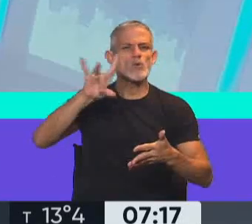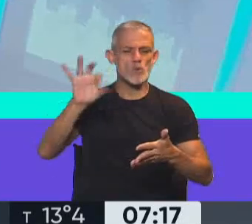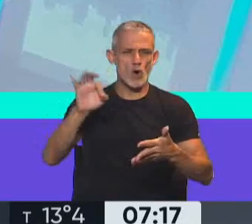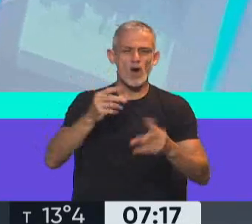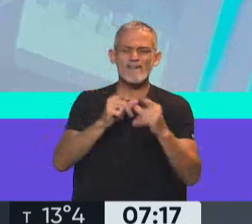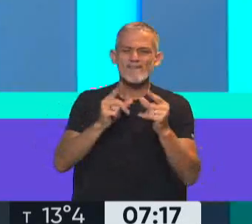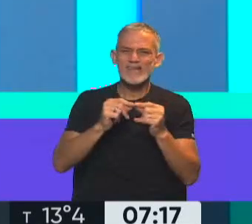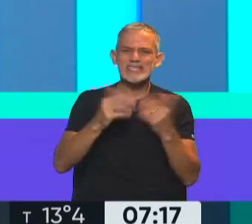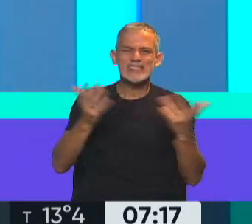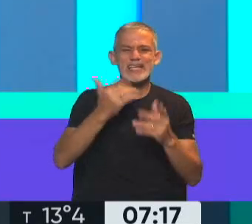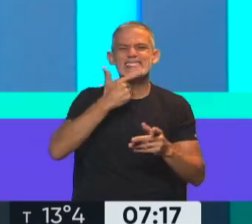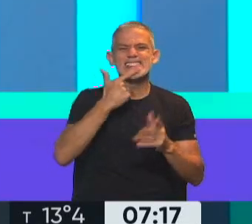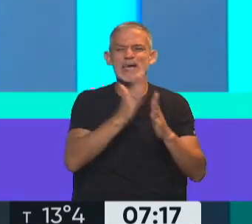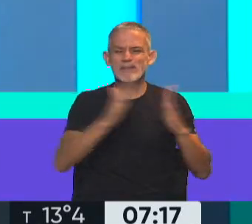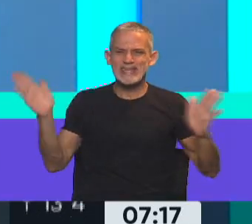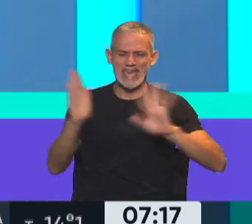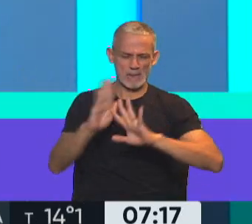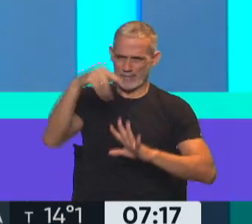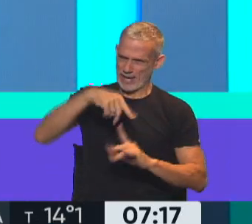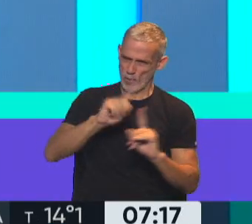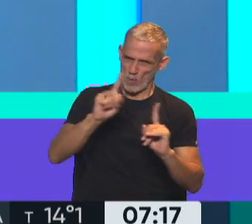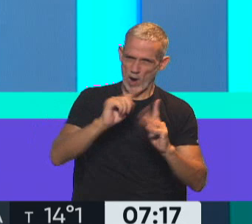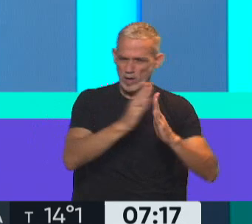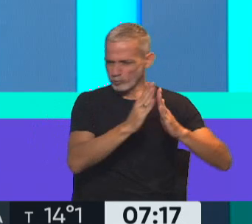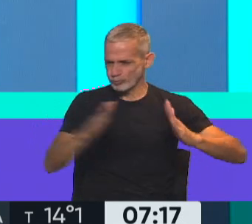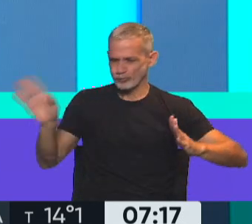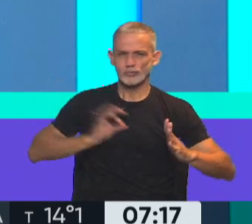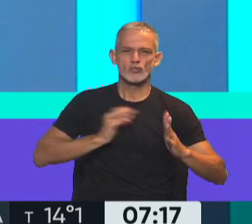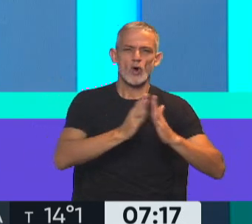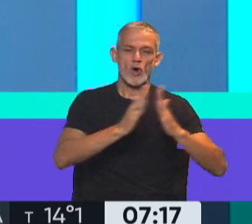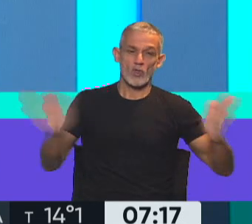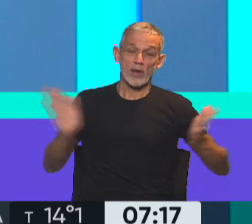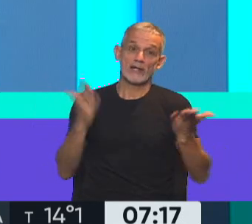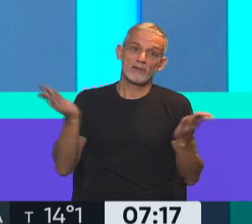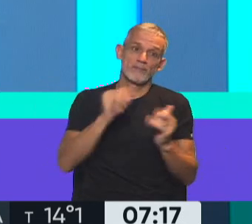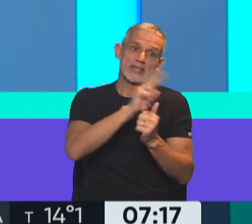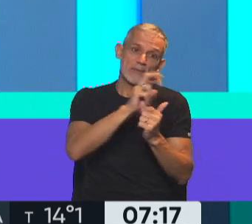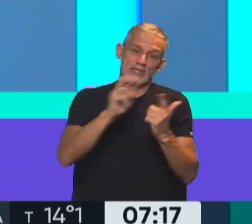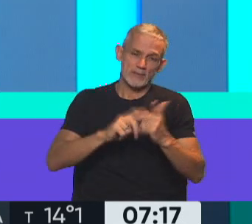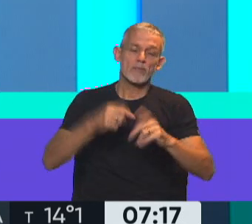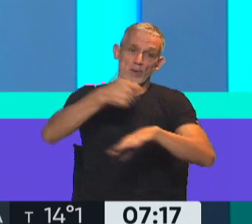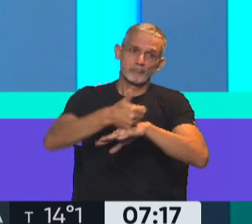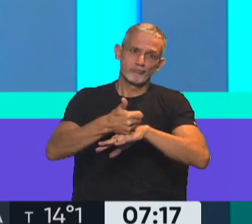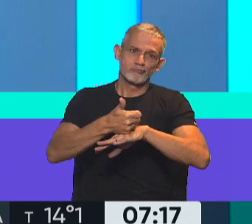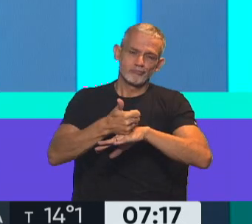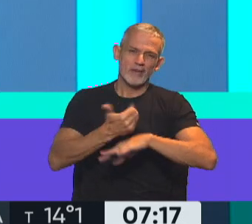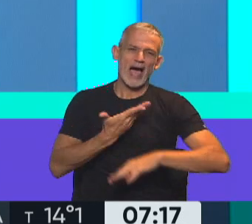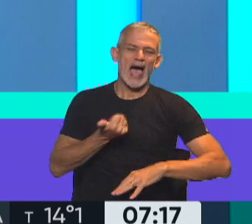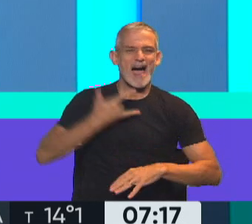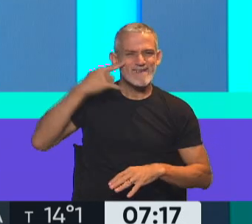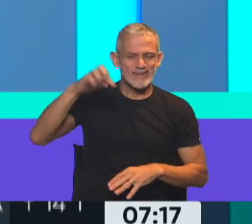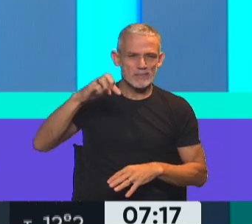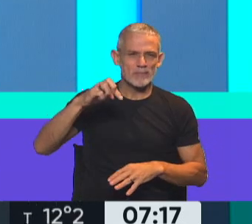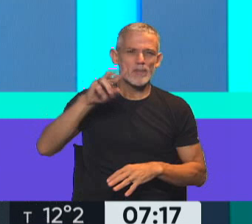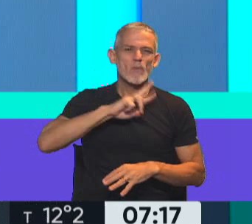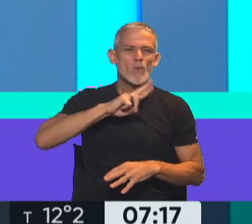fecha de septiembre, es decir, algo para hacer durante todo el año. Y solo algunas cosas, por eso va a estar Mercedes Marcó del Pont, tantas dudas